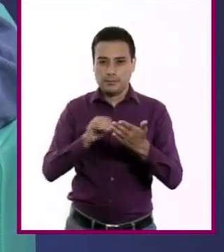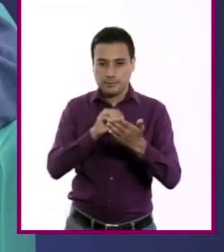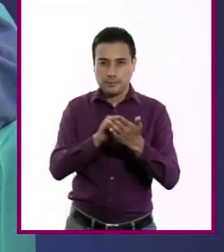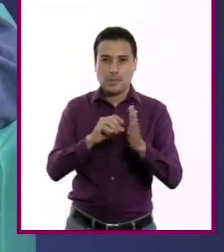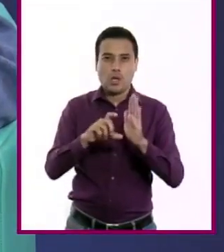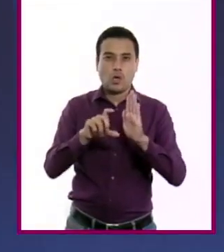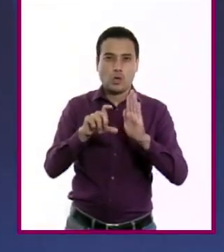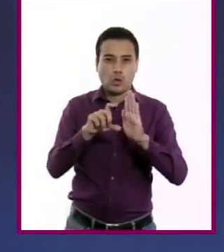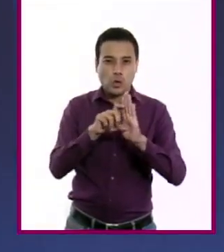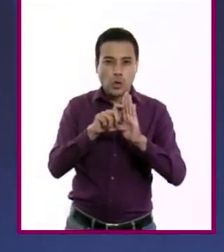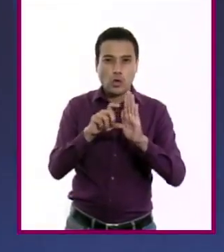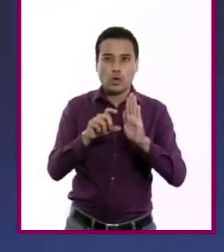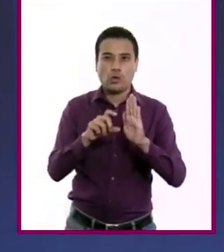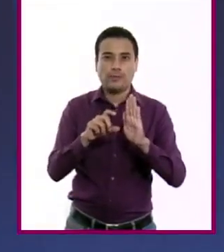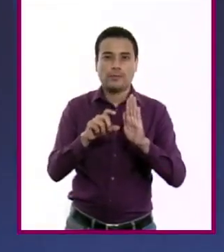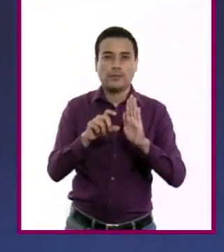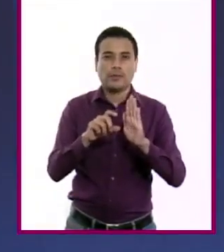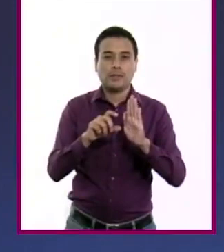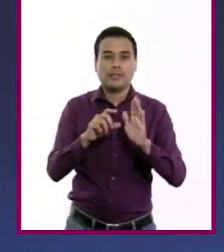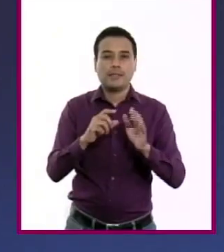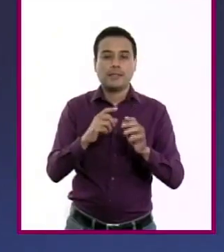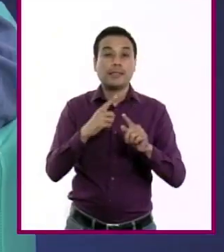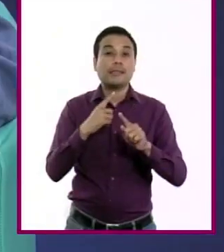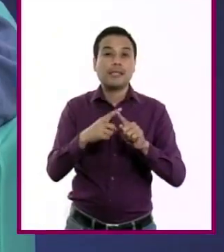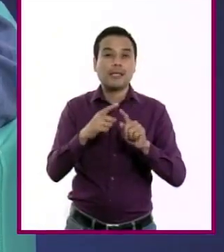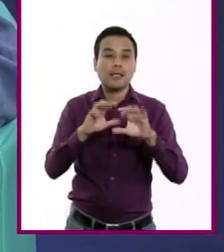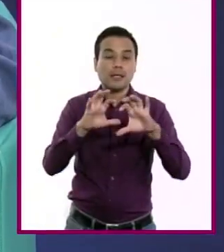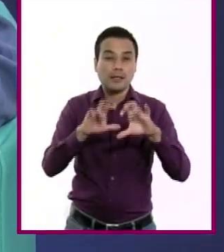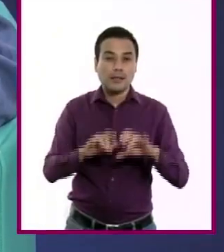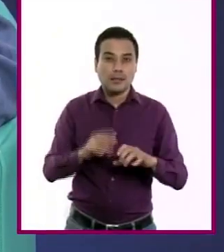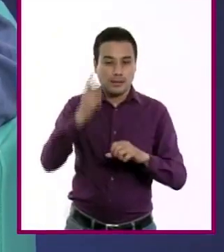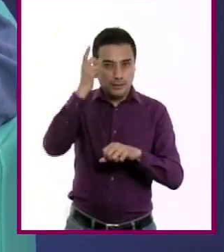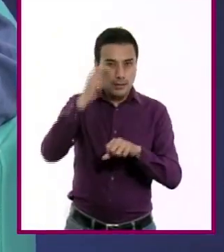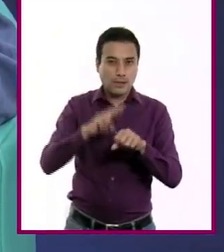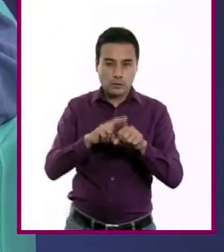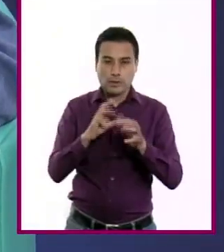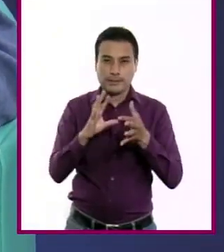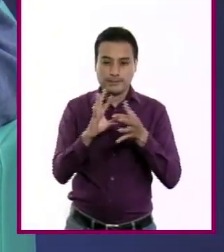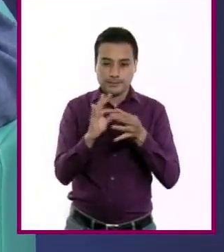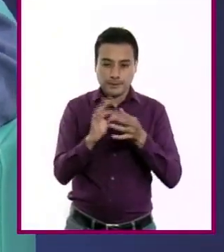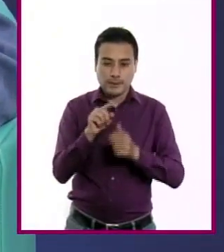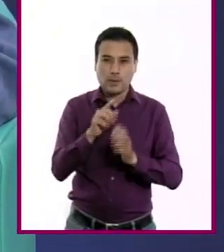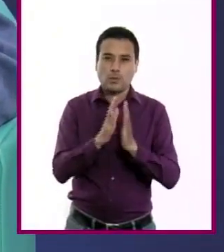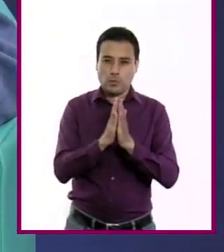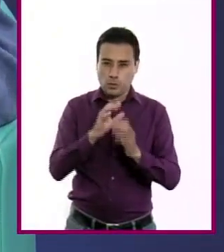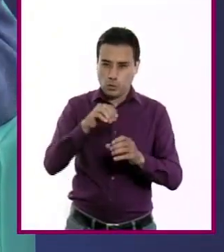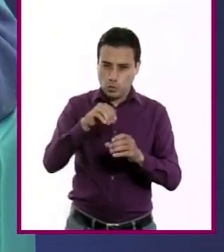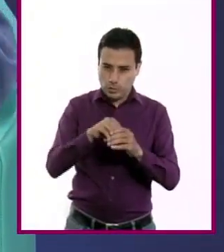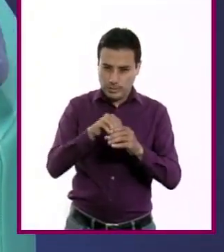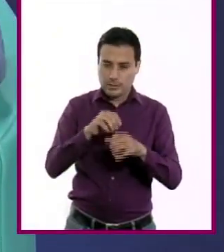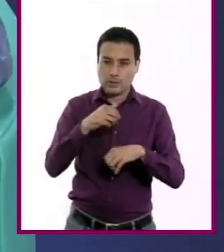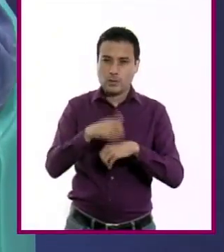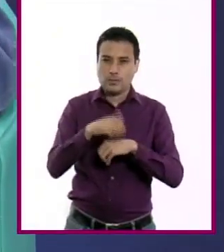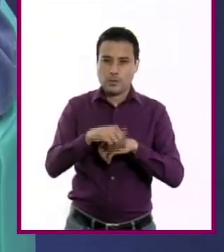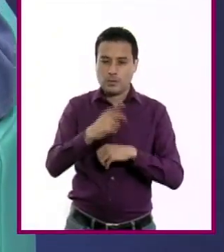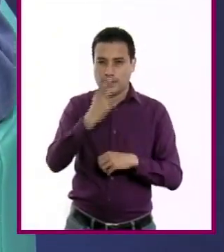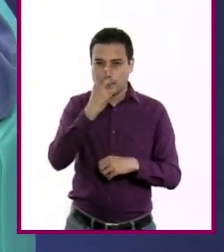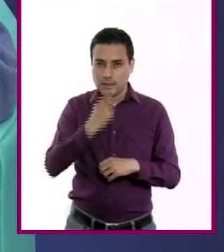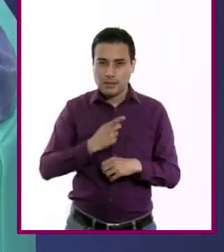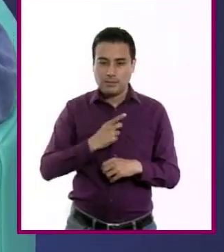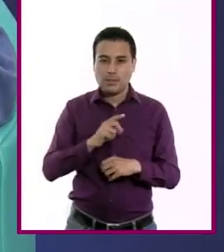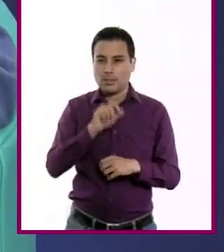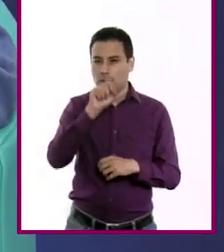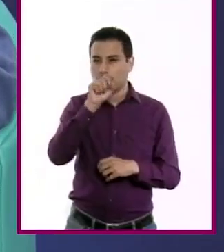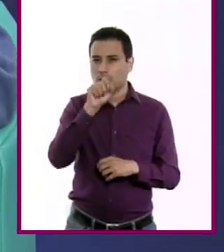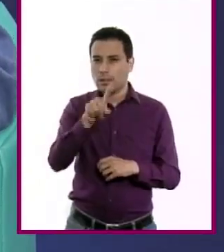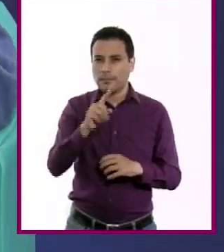de parte del director o al dueño de la empresa y que restablezcas tu contraseña, ¿no? Entonces esa es una táctica de spam. Va acompañada de otro tipo